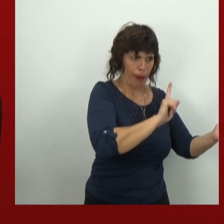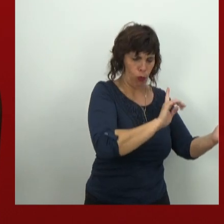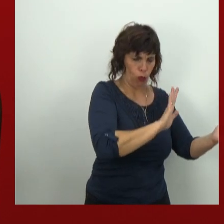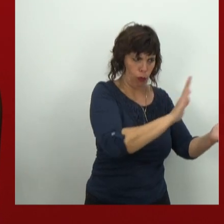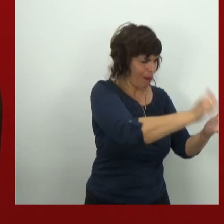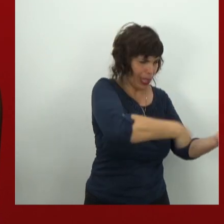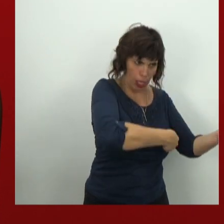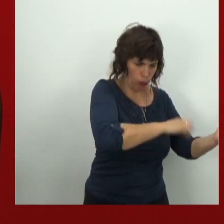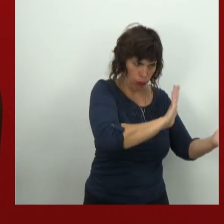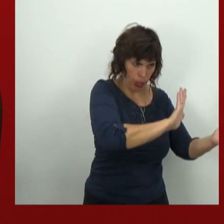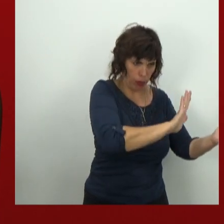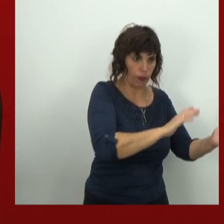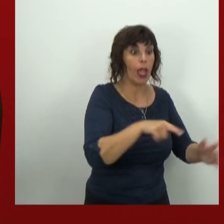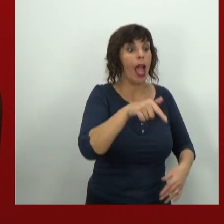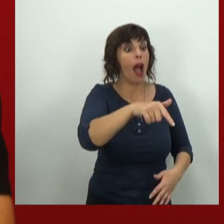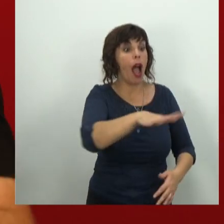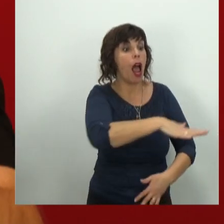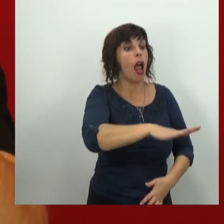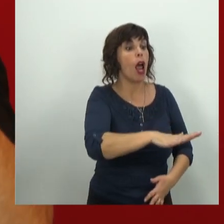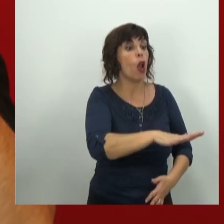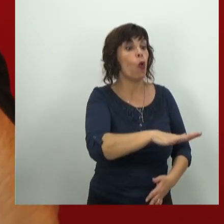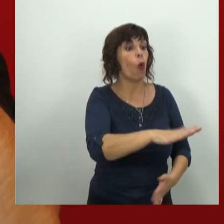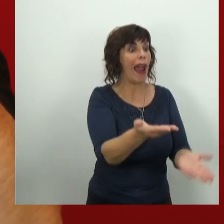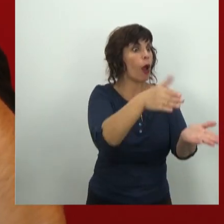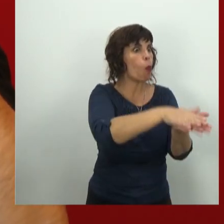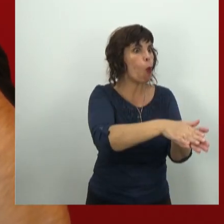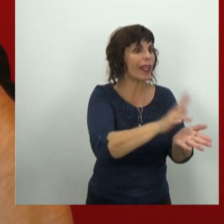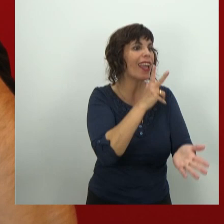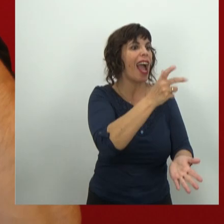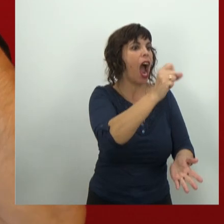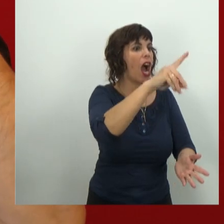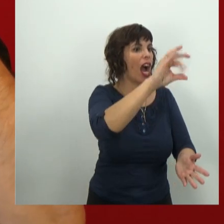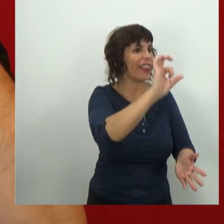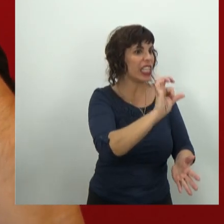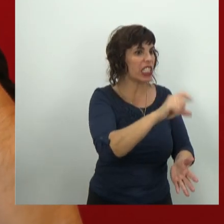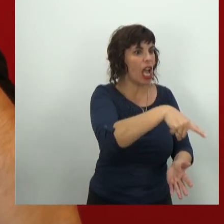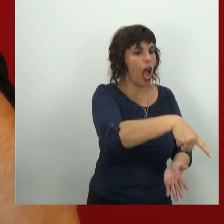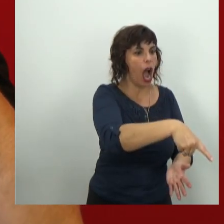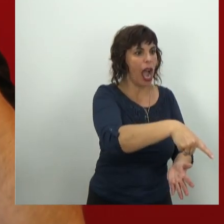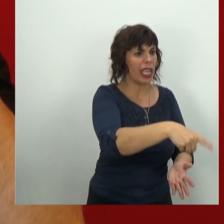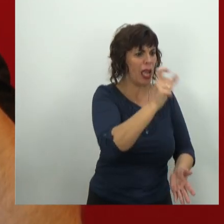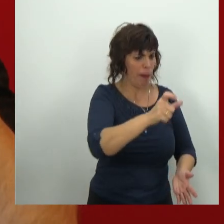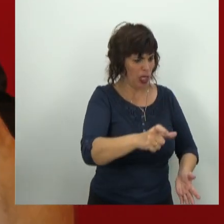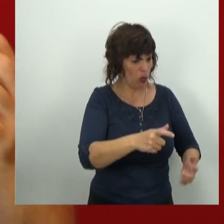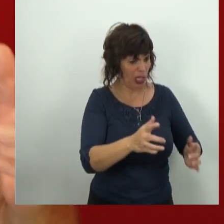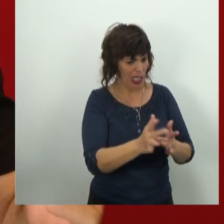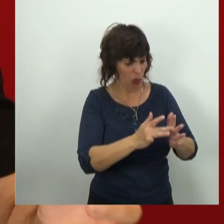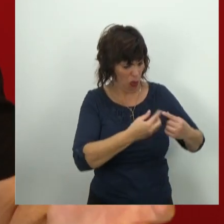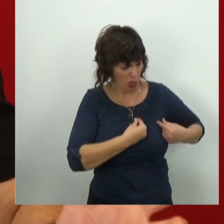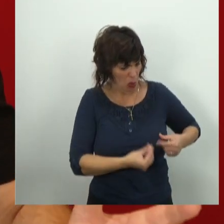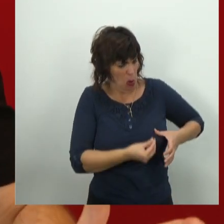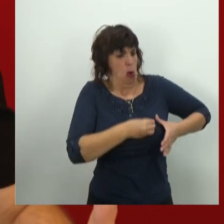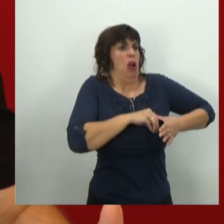a los vivos, los muertos. Y entonces, en un instante, las puertas